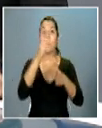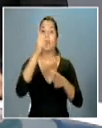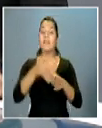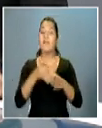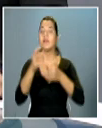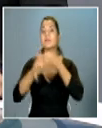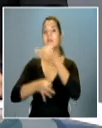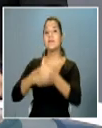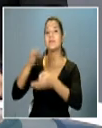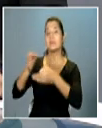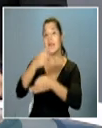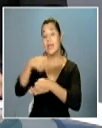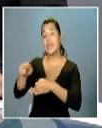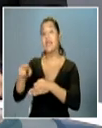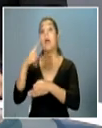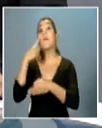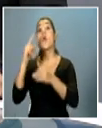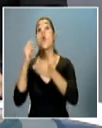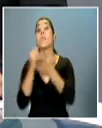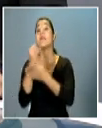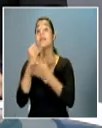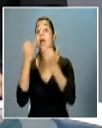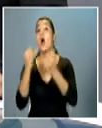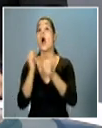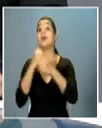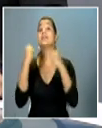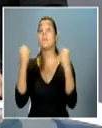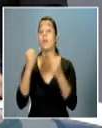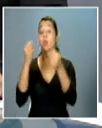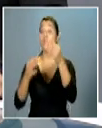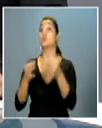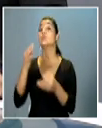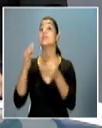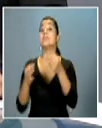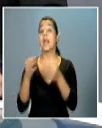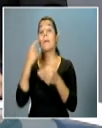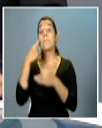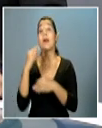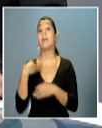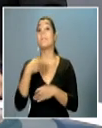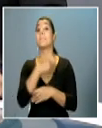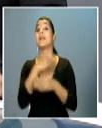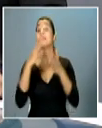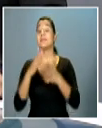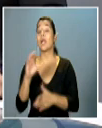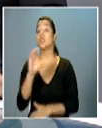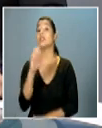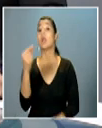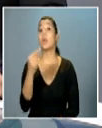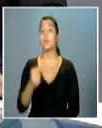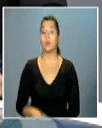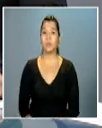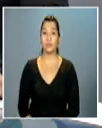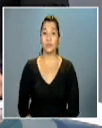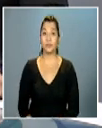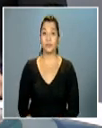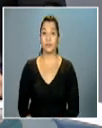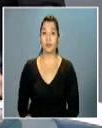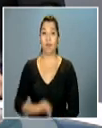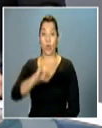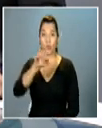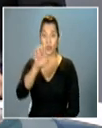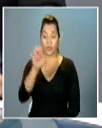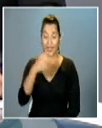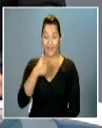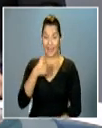rendir testimonio por la investigación que realiza el Poder Judicial al magistrado Celso Gamboa. Nuestro compañero José Enrique